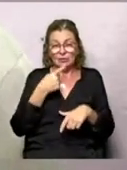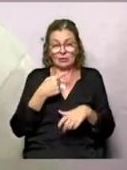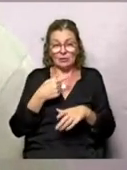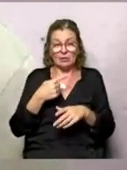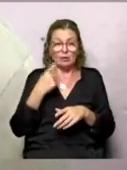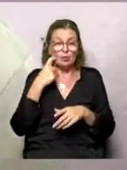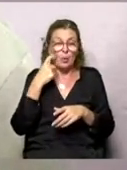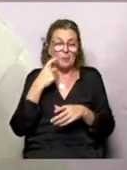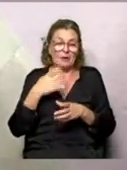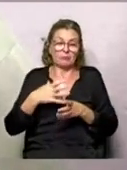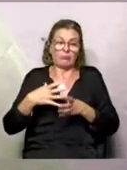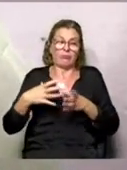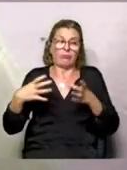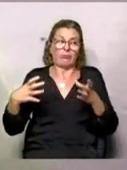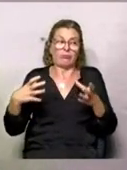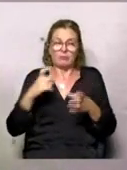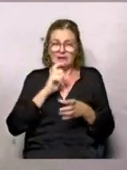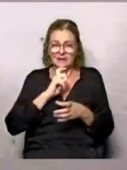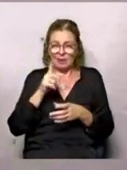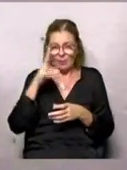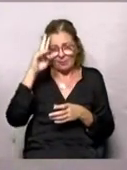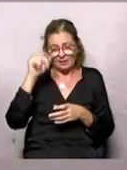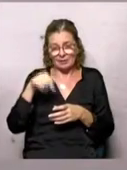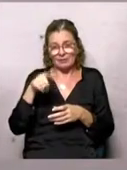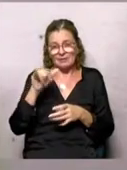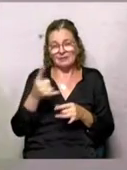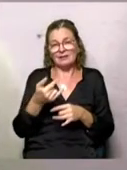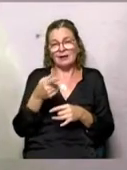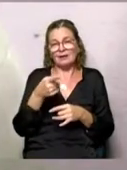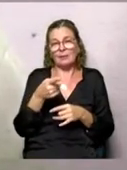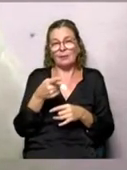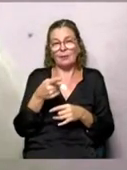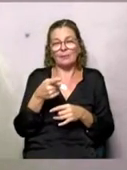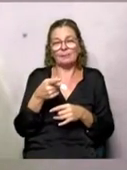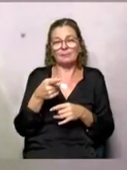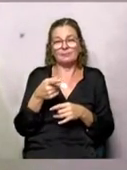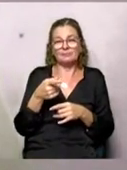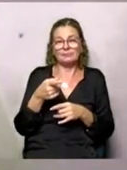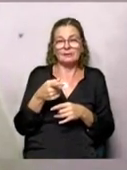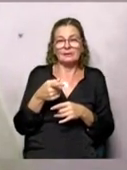los datos. ¿Usted qué opinión tiene acerca de esto? Sí, ya tenemos